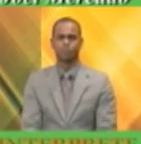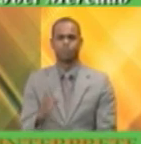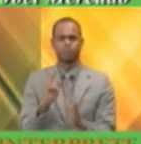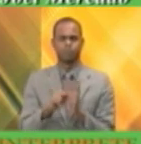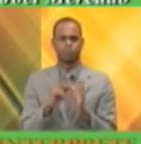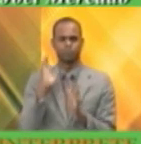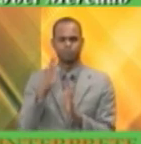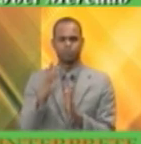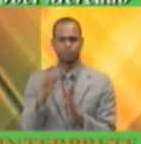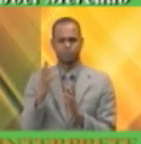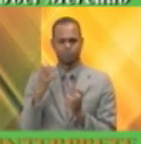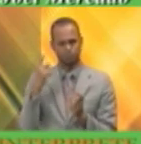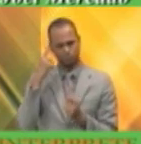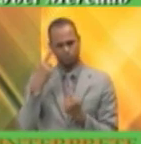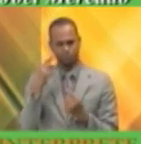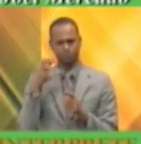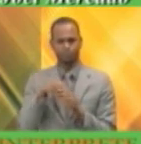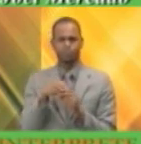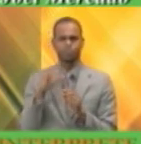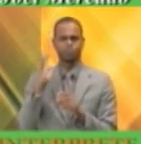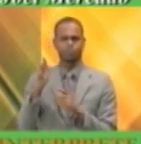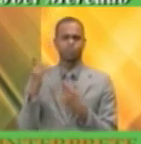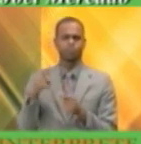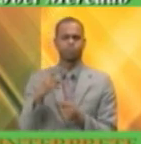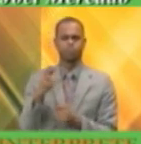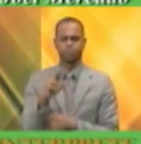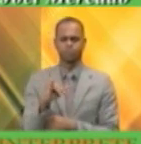va a suceder en Río.